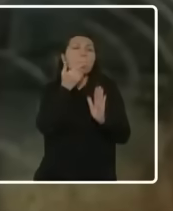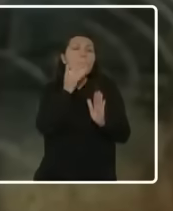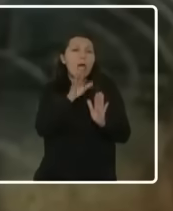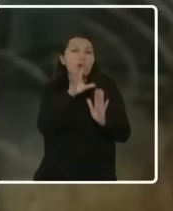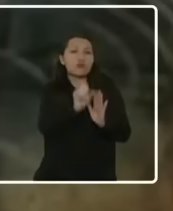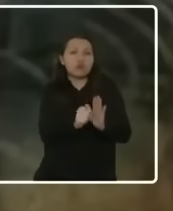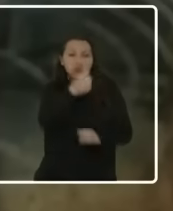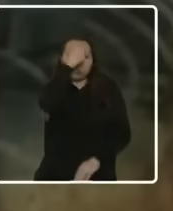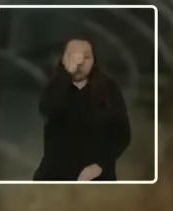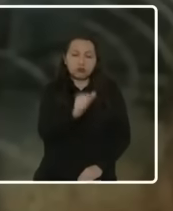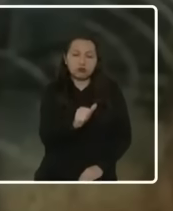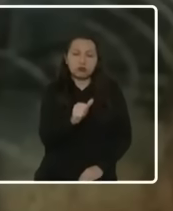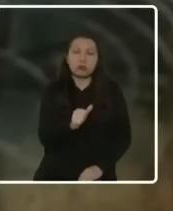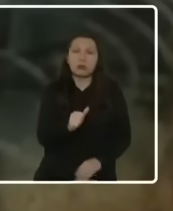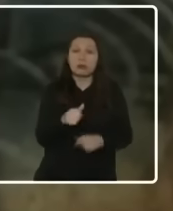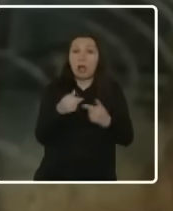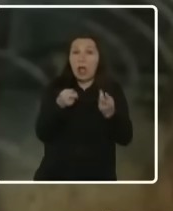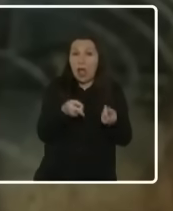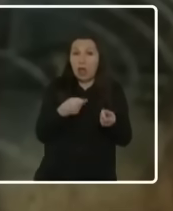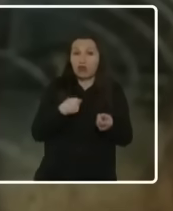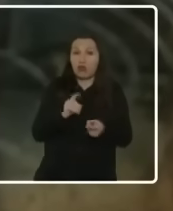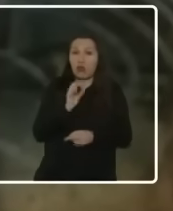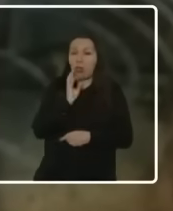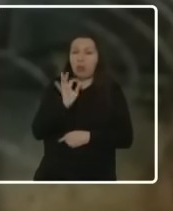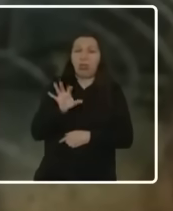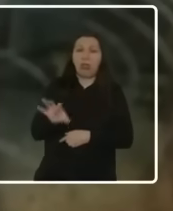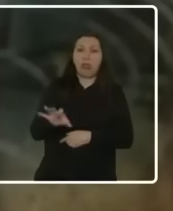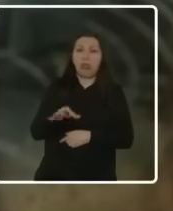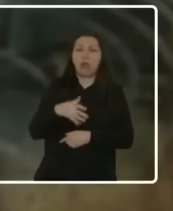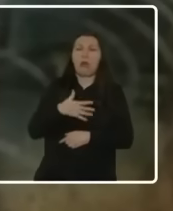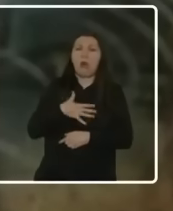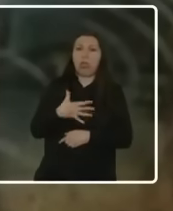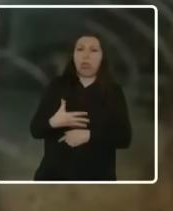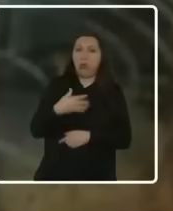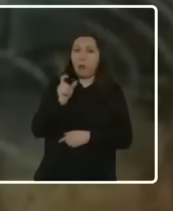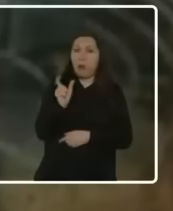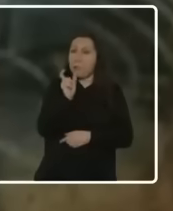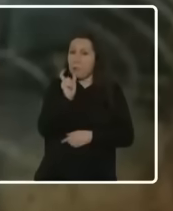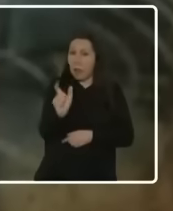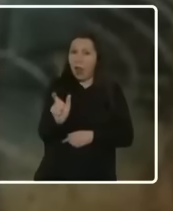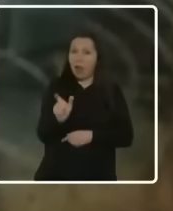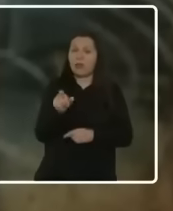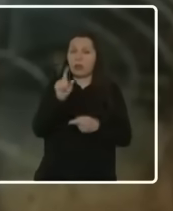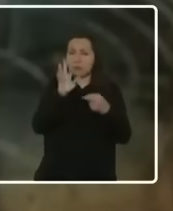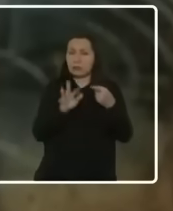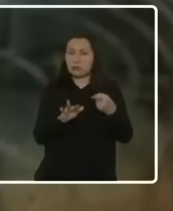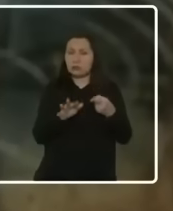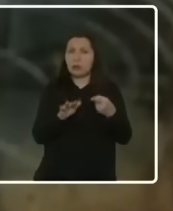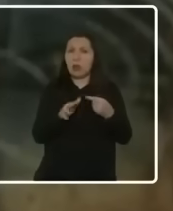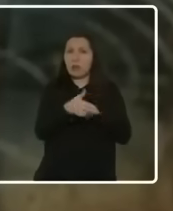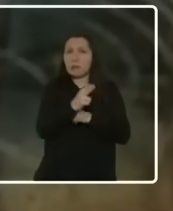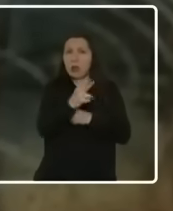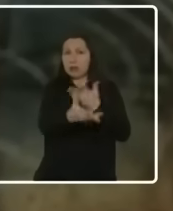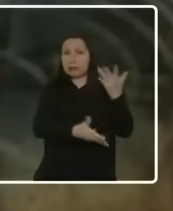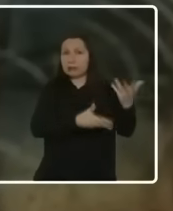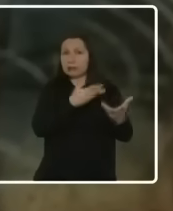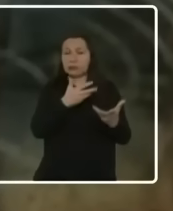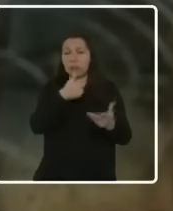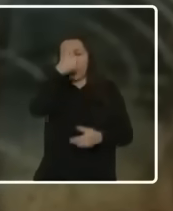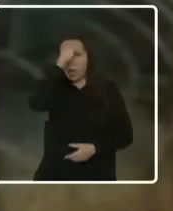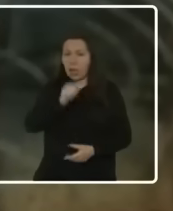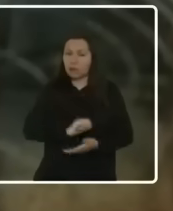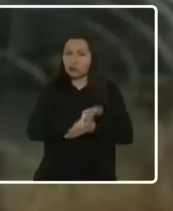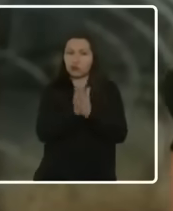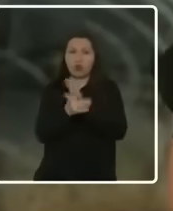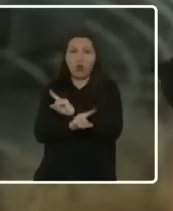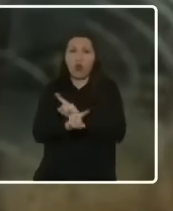condena. Pero yo no le hago asco a la palabra, digamos, frente a un atentado de estas características. Creo que la condena tiene que ser